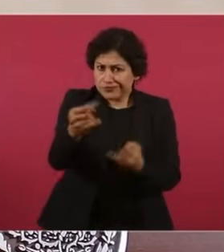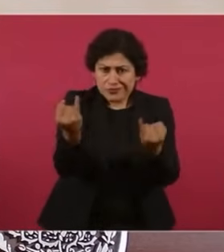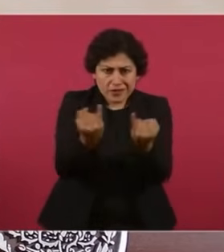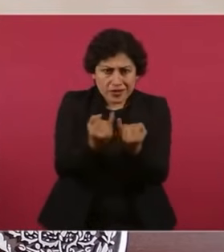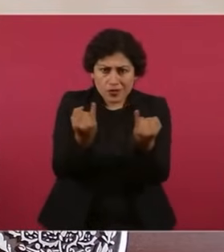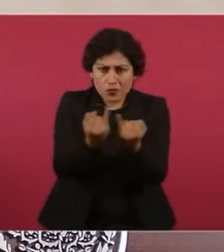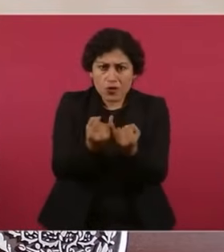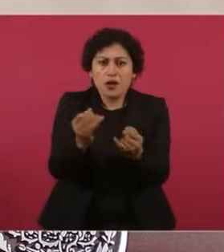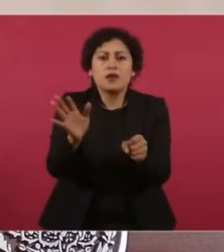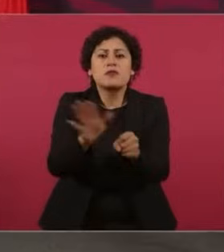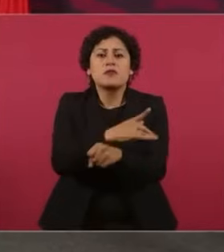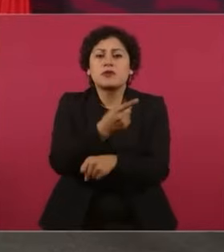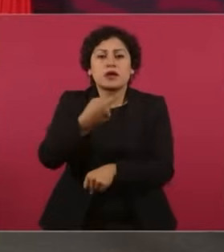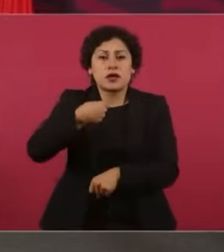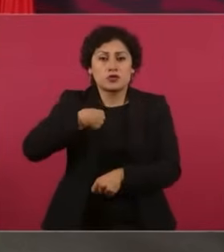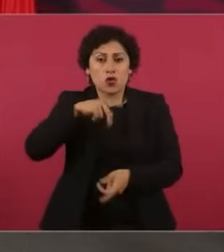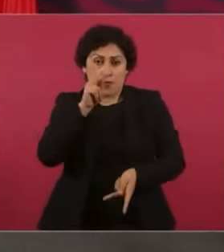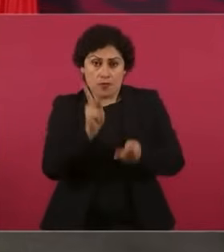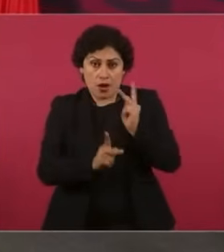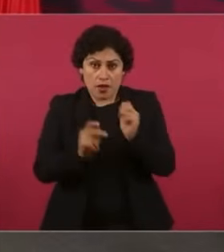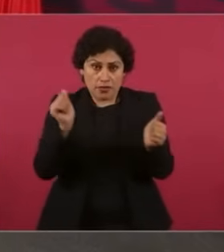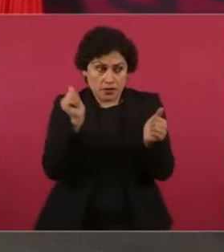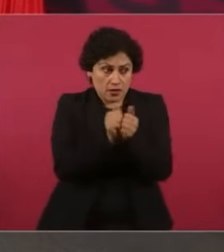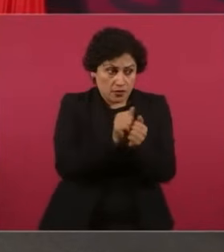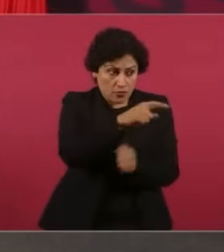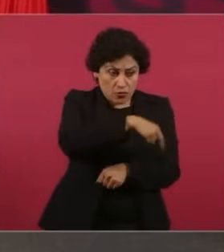los dirigentes.